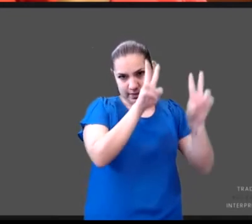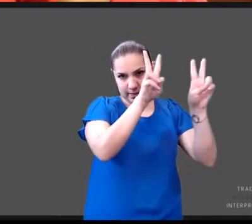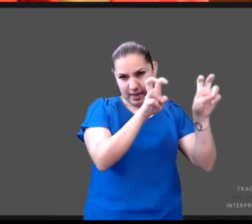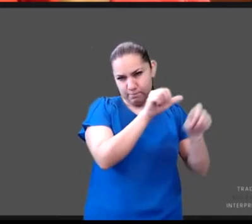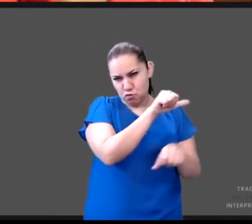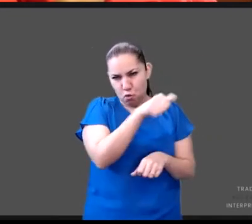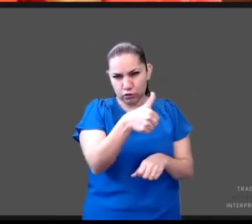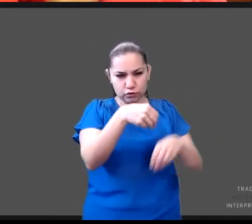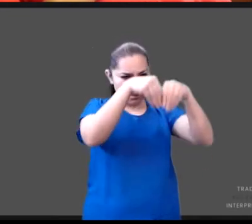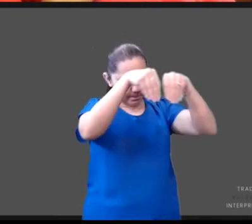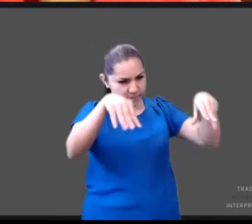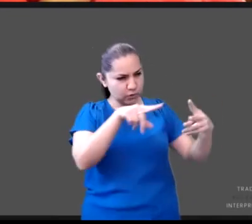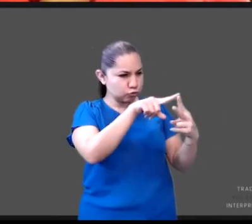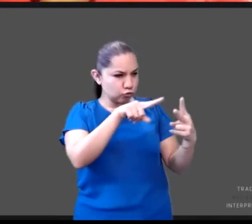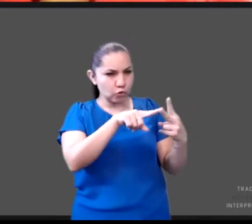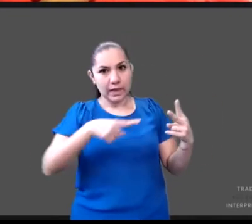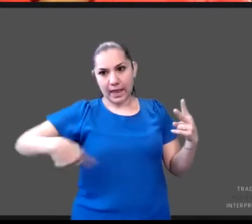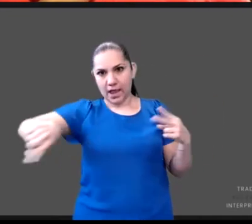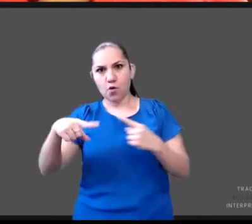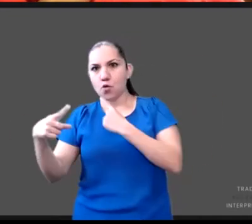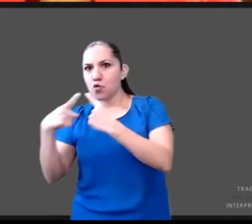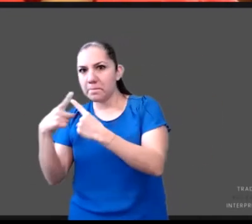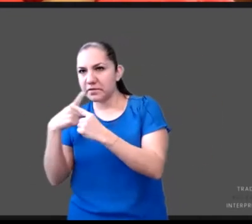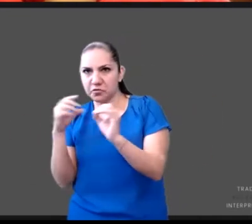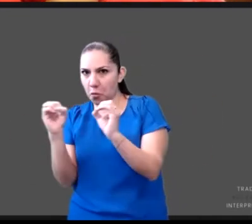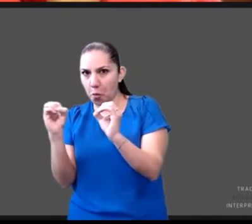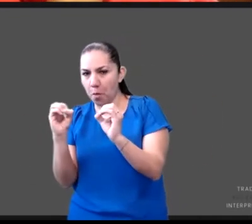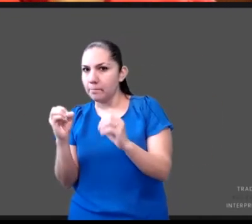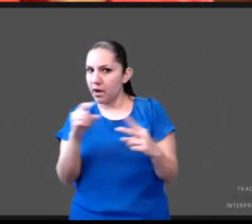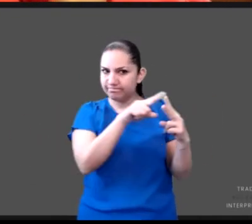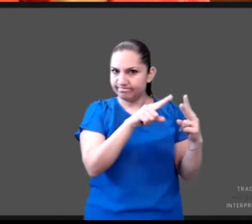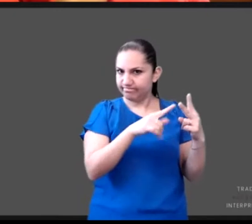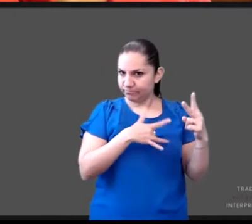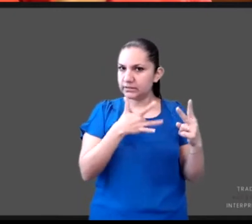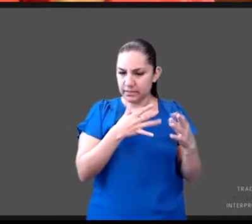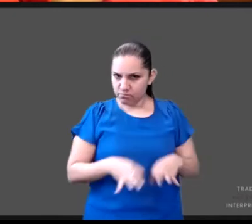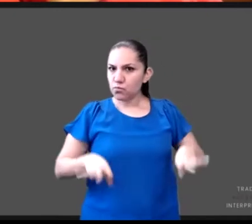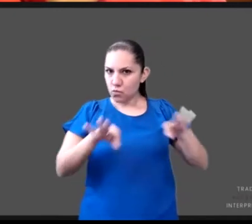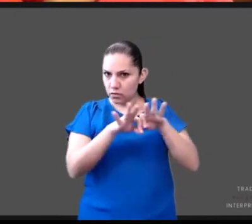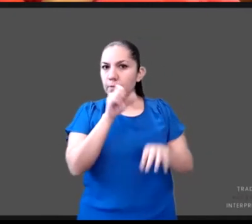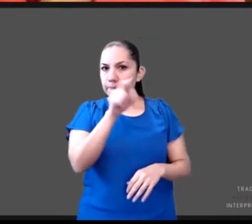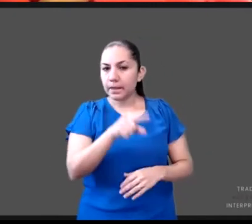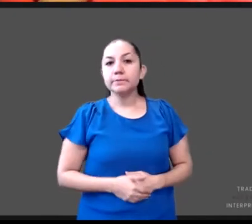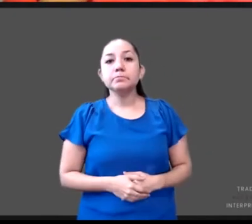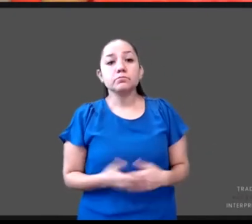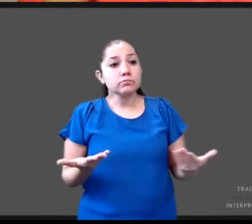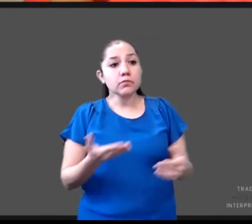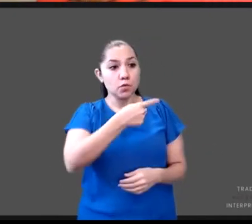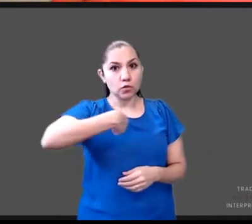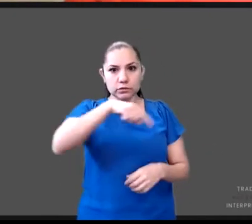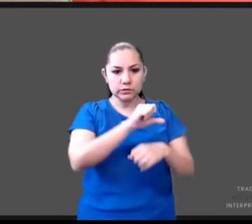de los conversatorios, pero que creo que son urgentes. Hemos estado muy concentrados en atender la emergencia desde la mirada clínica y